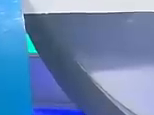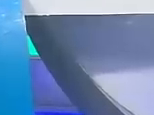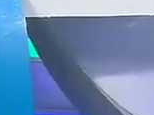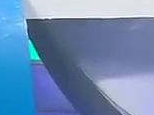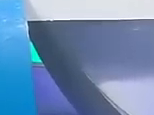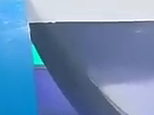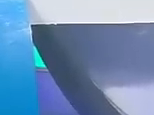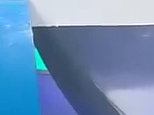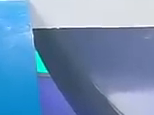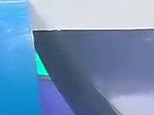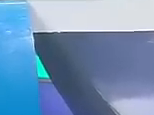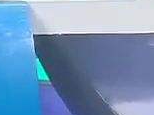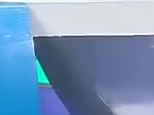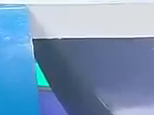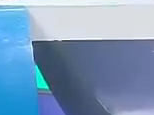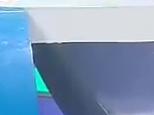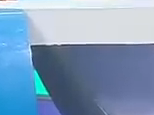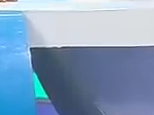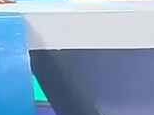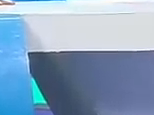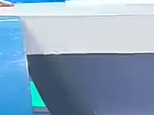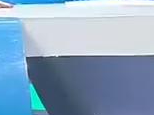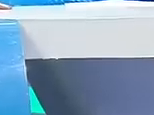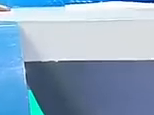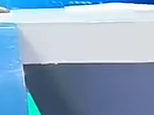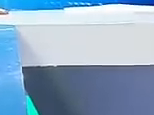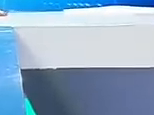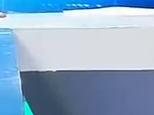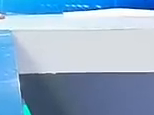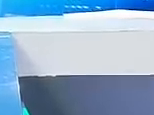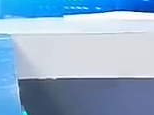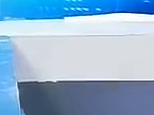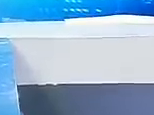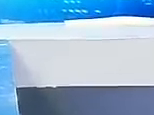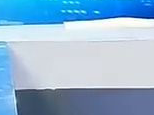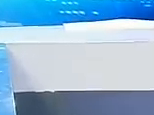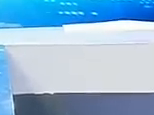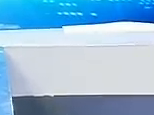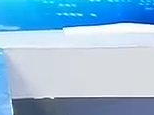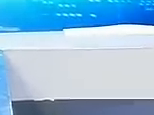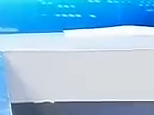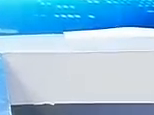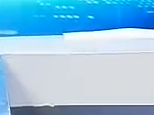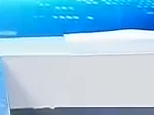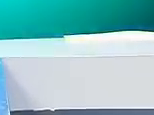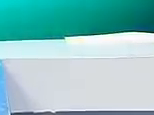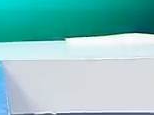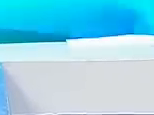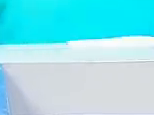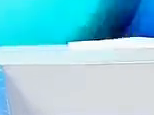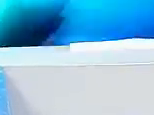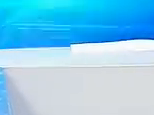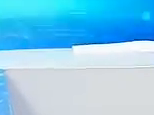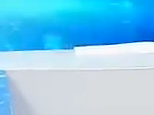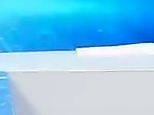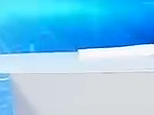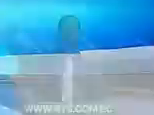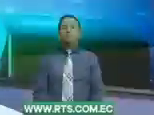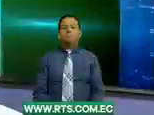Televidentes de todo el país, buenas noches y bienvenidos. Qué placer que nos acompañen. Iniciamos de inmediato con la información.